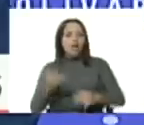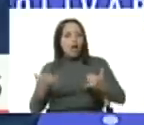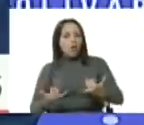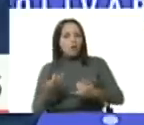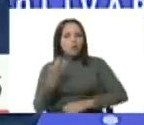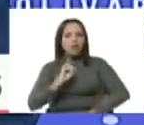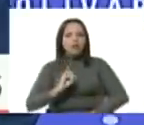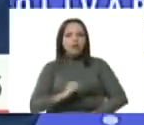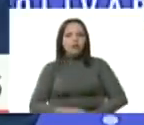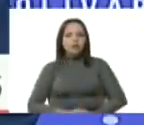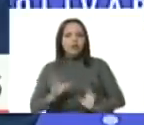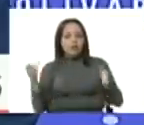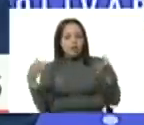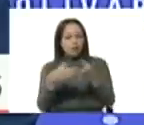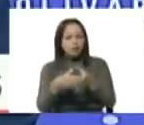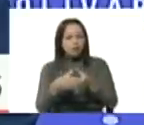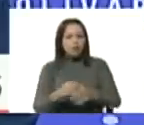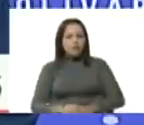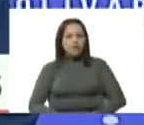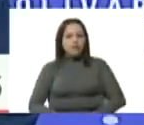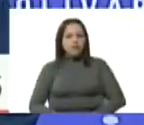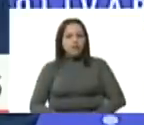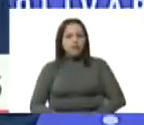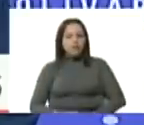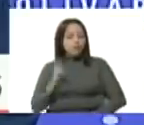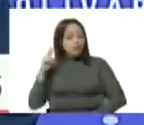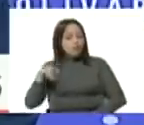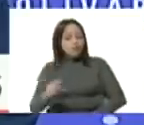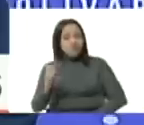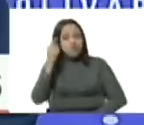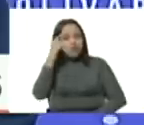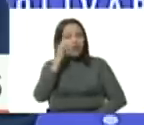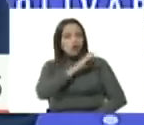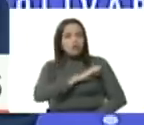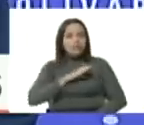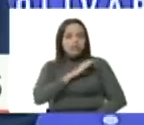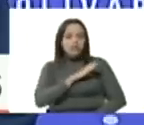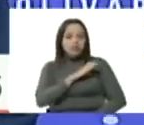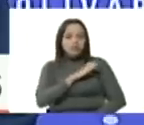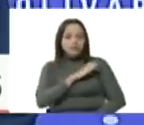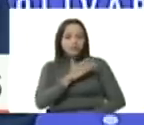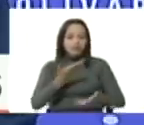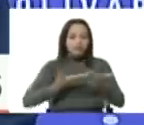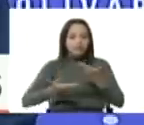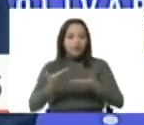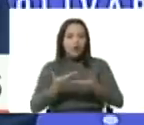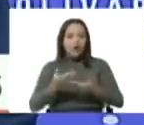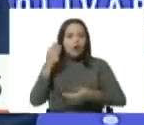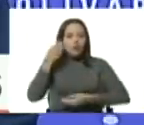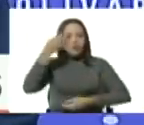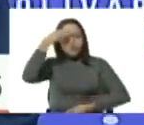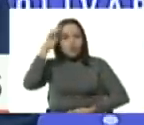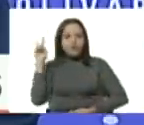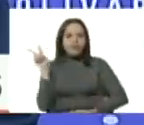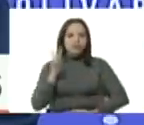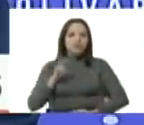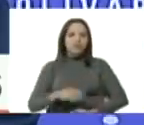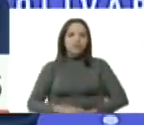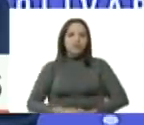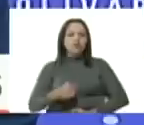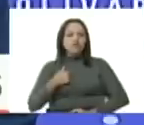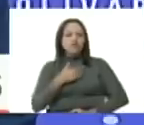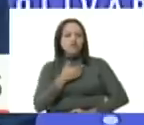está reunida todos estos días, la comisión mixta, Cuba, Venezuela. Yo le estoy pidiendo a los